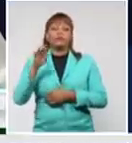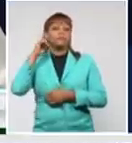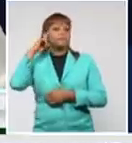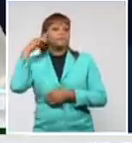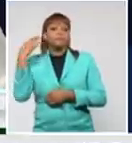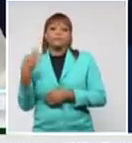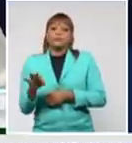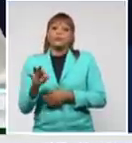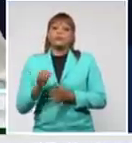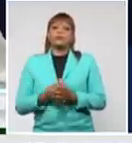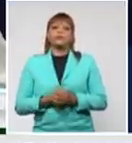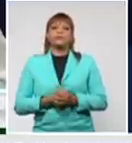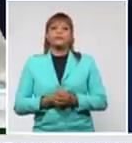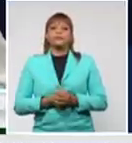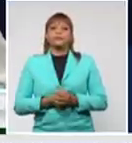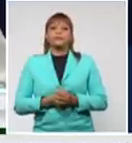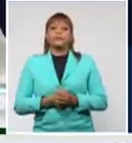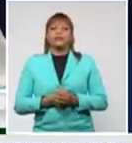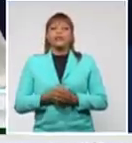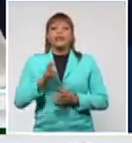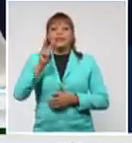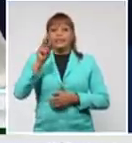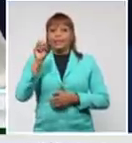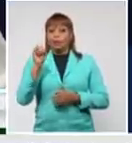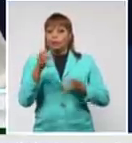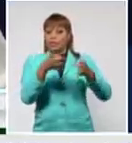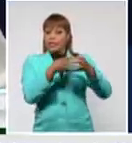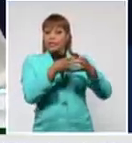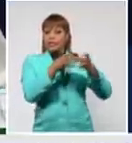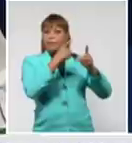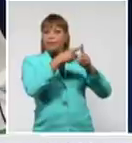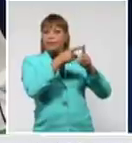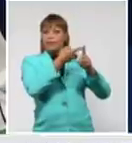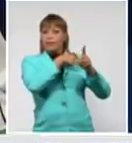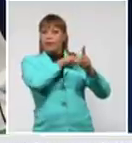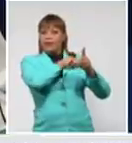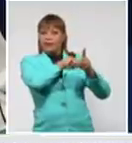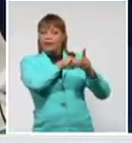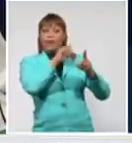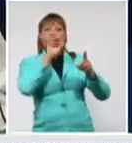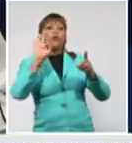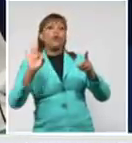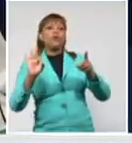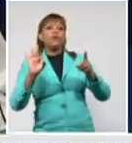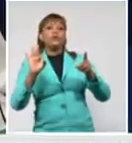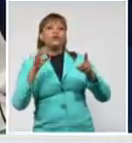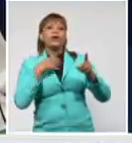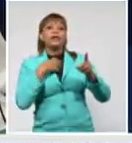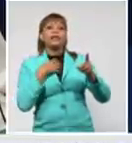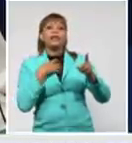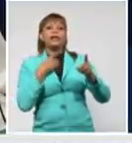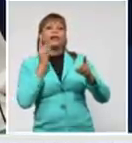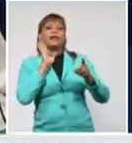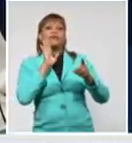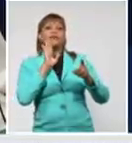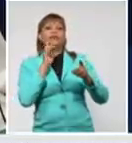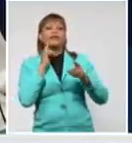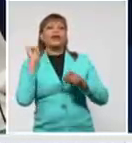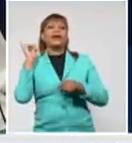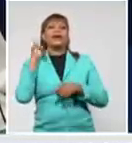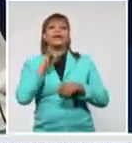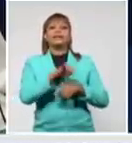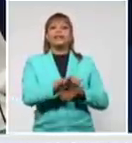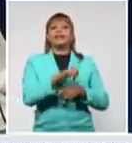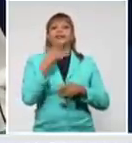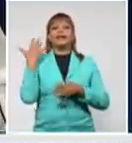precisar. De los 30 casos diagnosticados ayer, 8 tienen como fuente de infección el exterior de nuestro país,